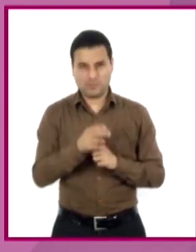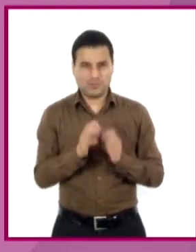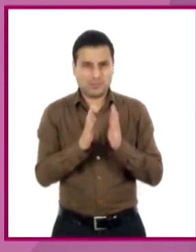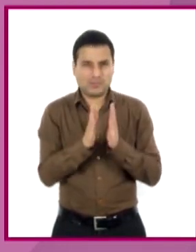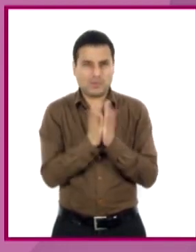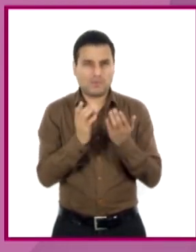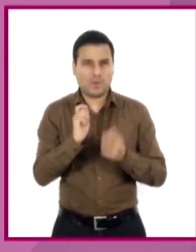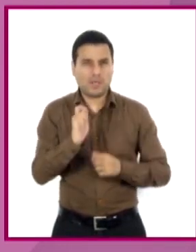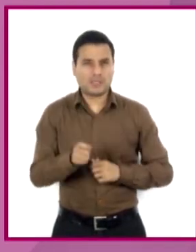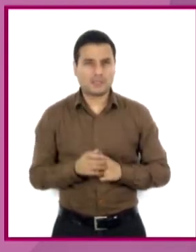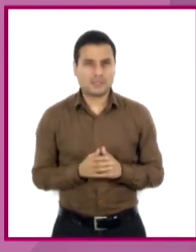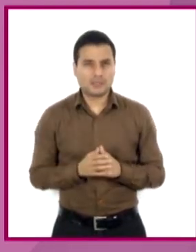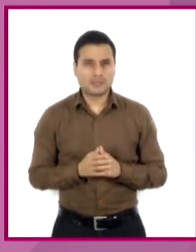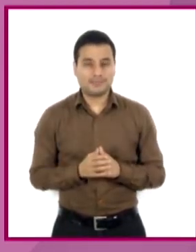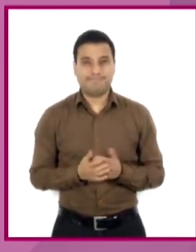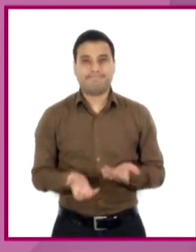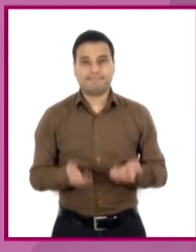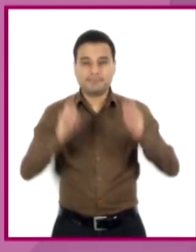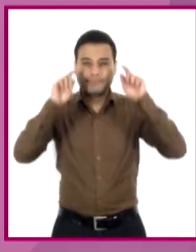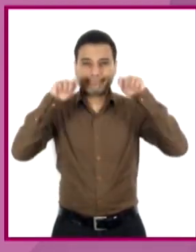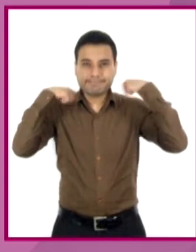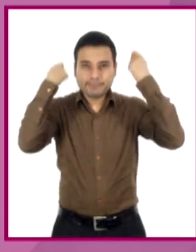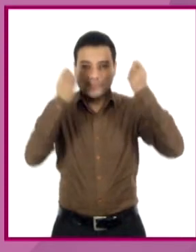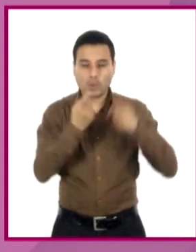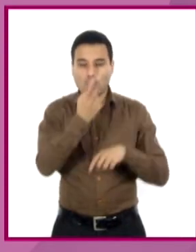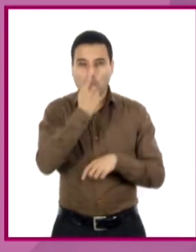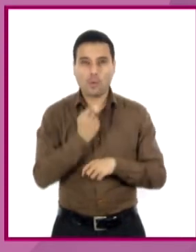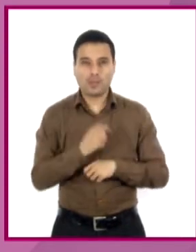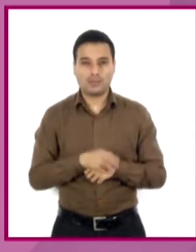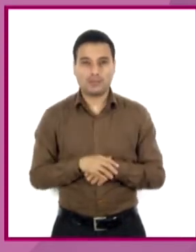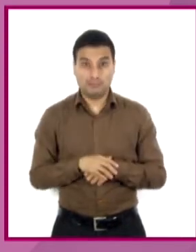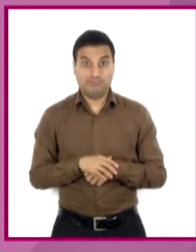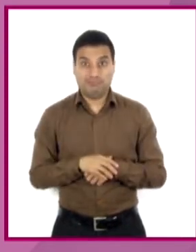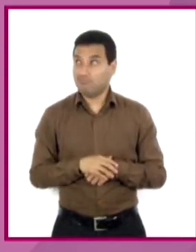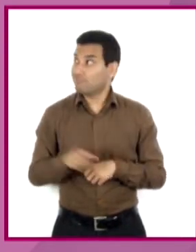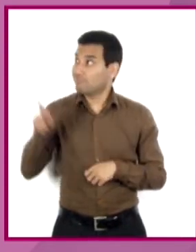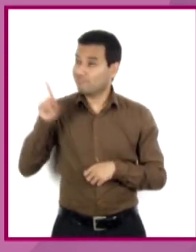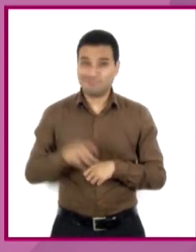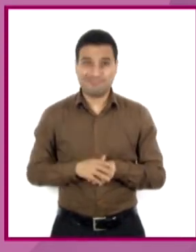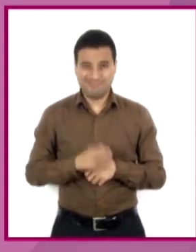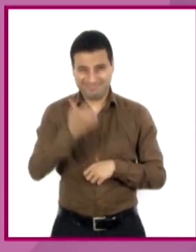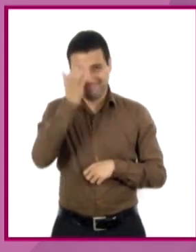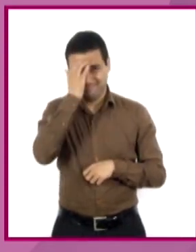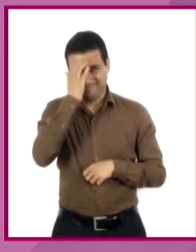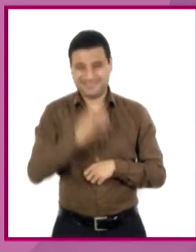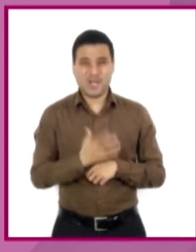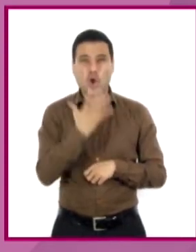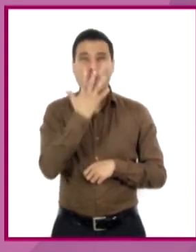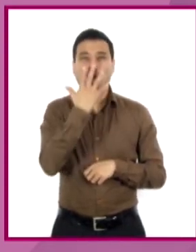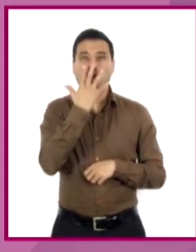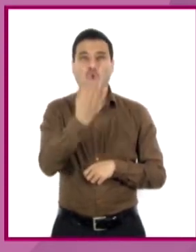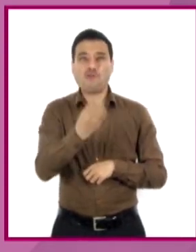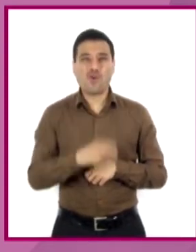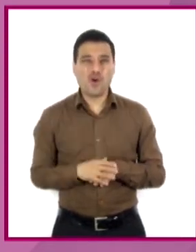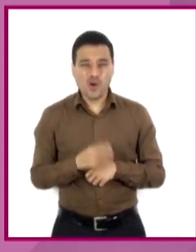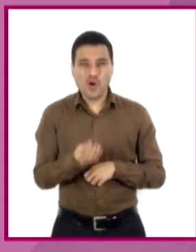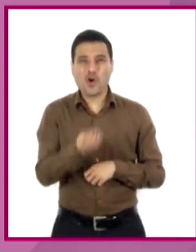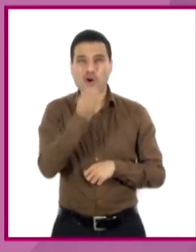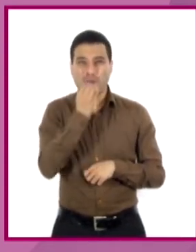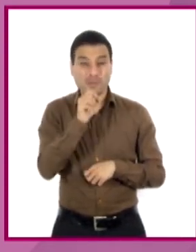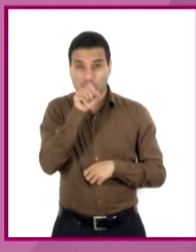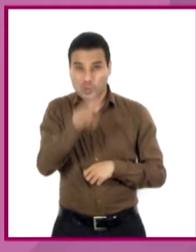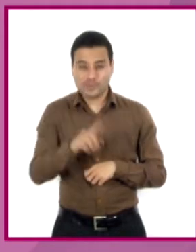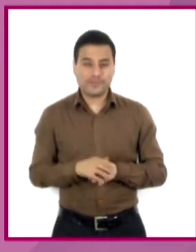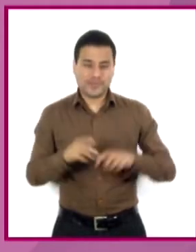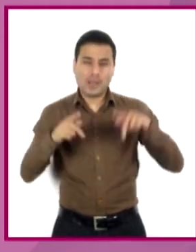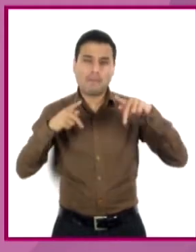trataba? Caperucita Roja. Sí, la misma que se enfrenta al lobo feroz. A los censores no les